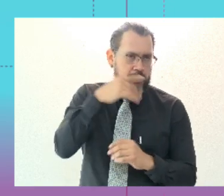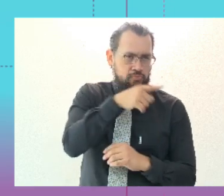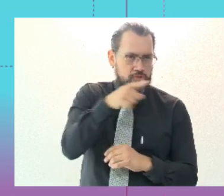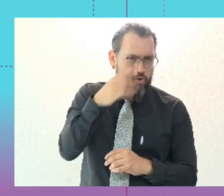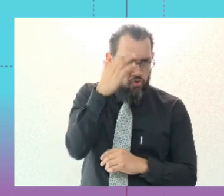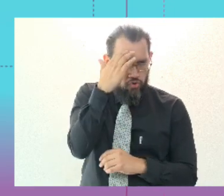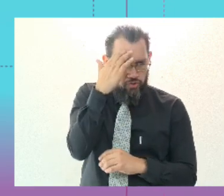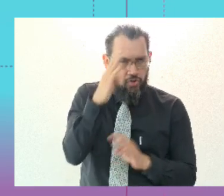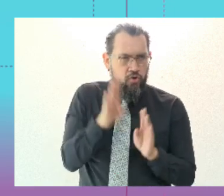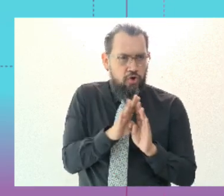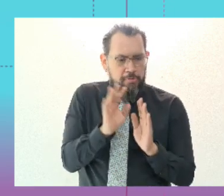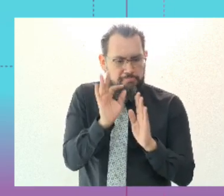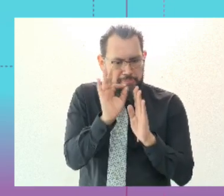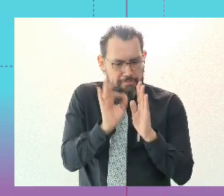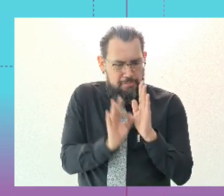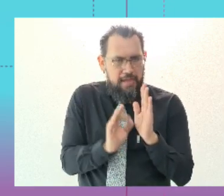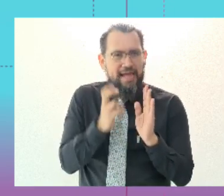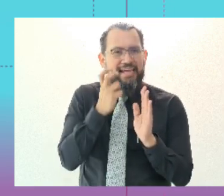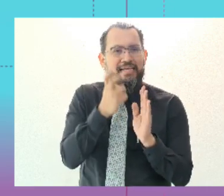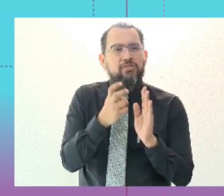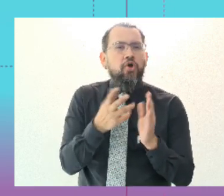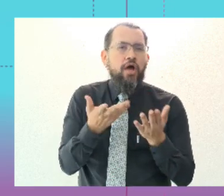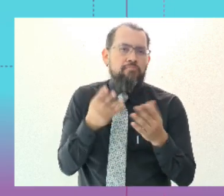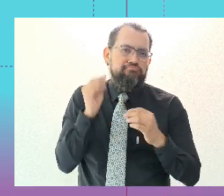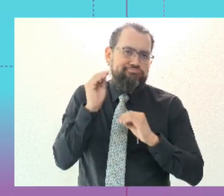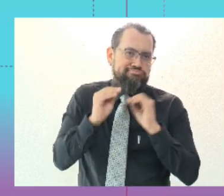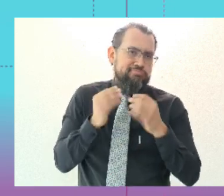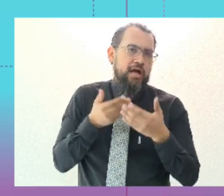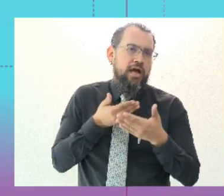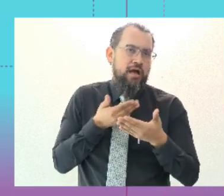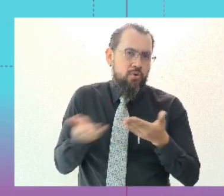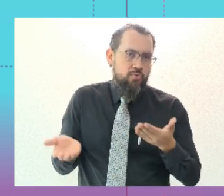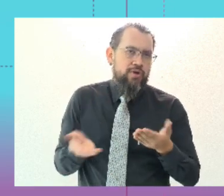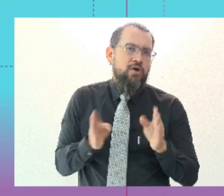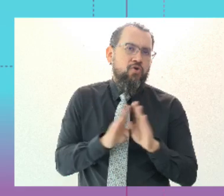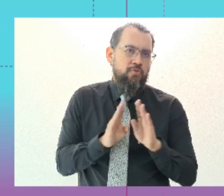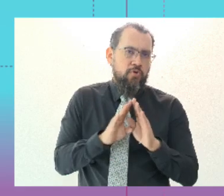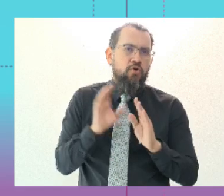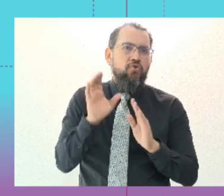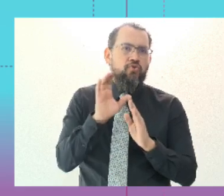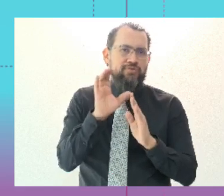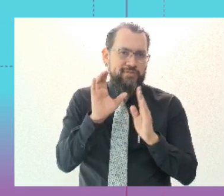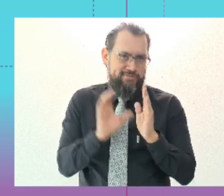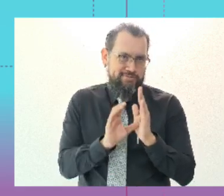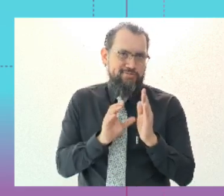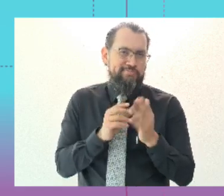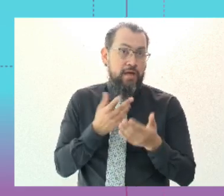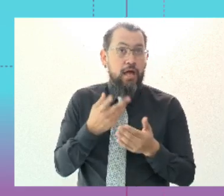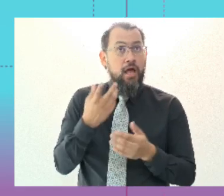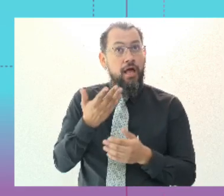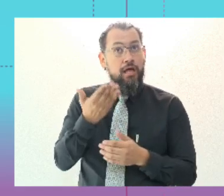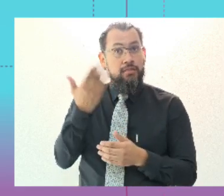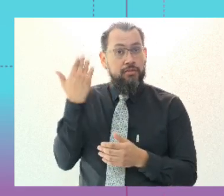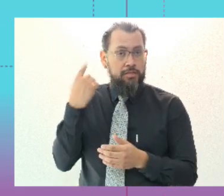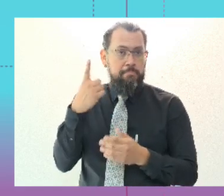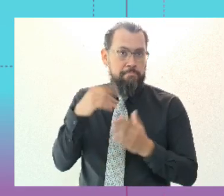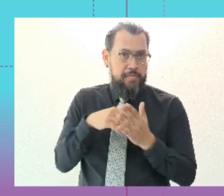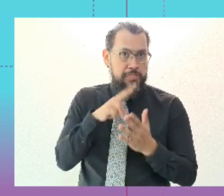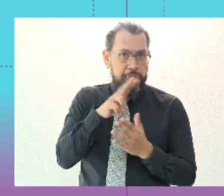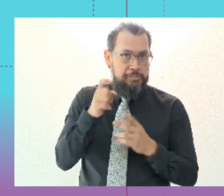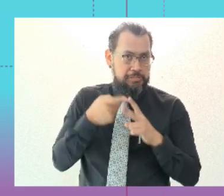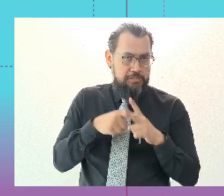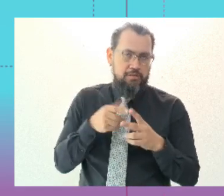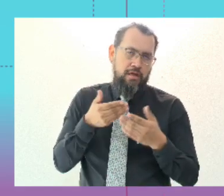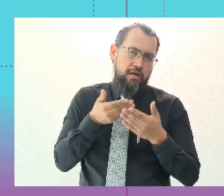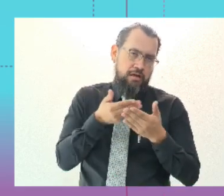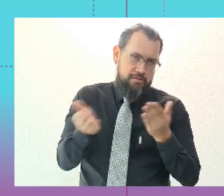lo que construye la Constitución moderna que conocemos, y surge en 1200. 800 años después, les